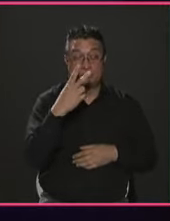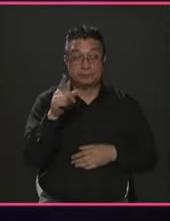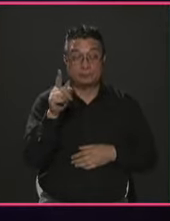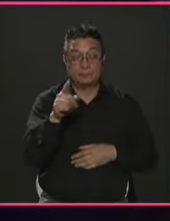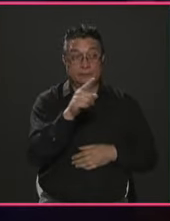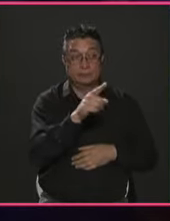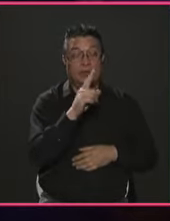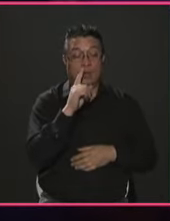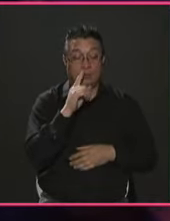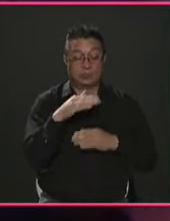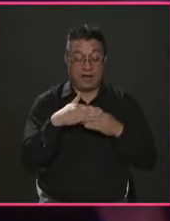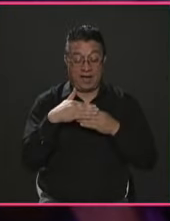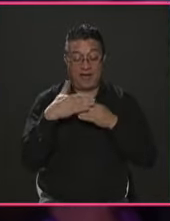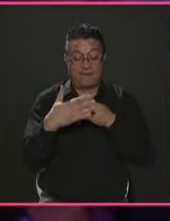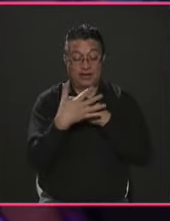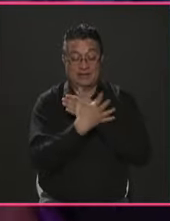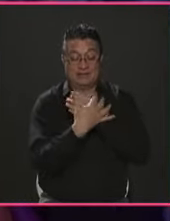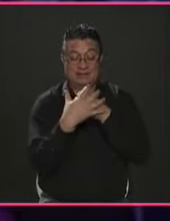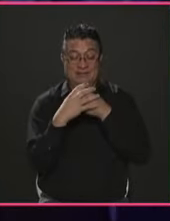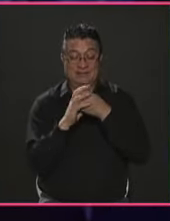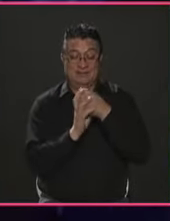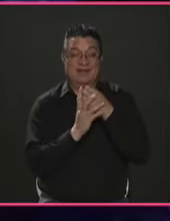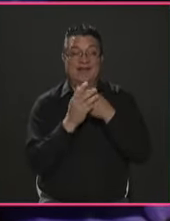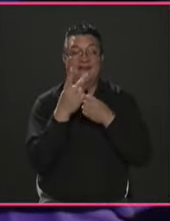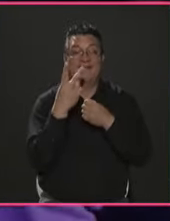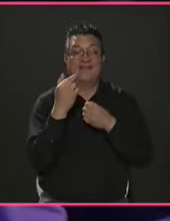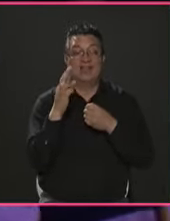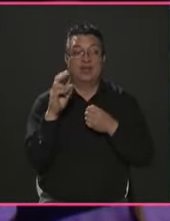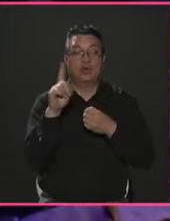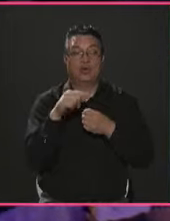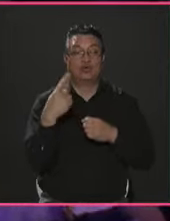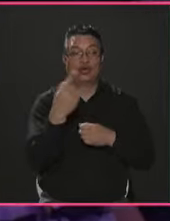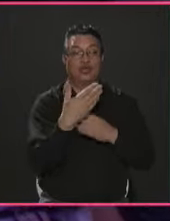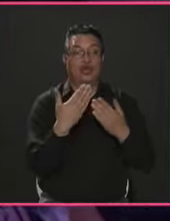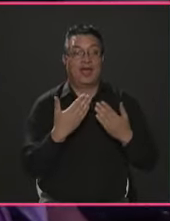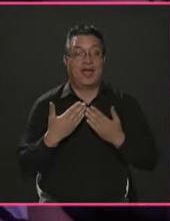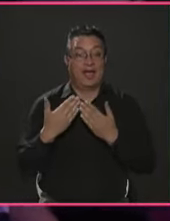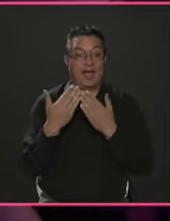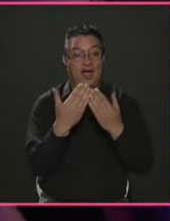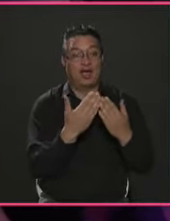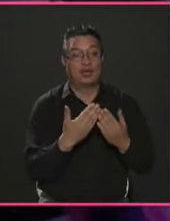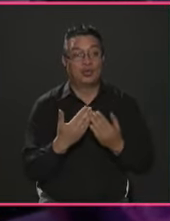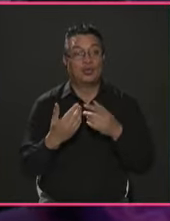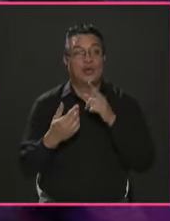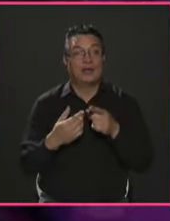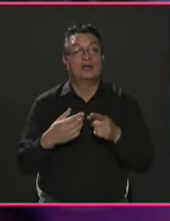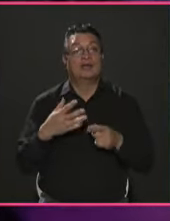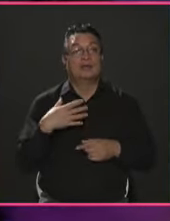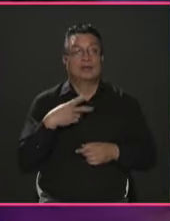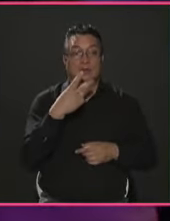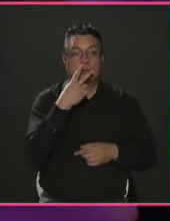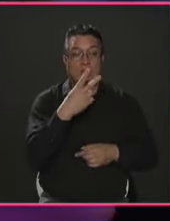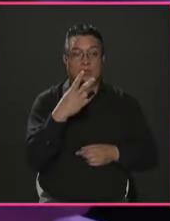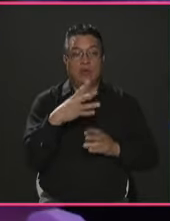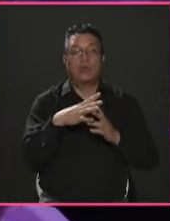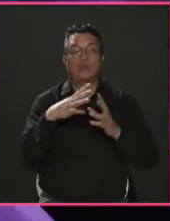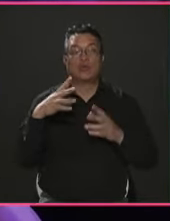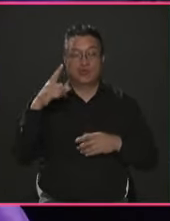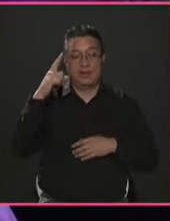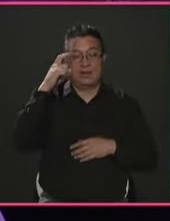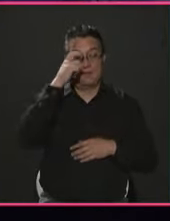o la capa exterior de este virus para aquellos de nosotros que estudiamos esto encontramos que esto es muy difícil es una